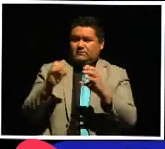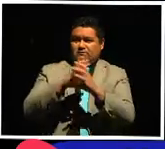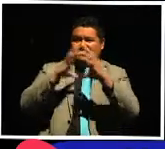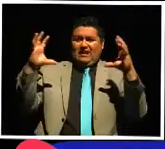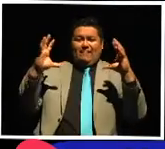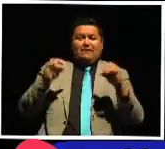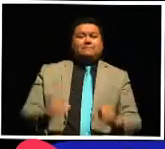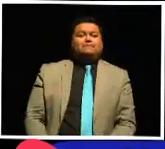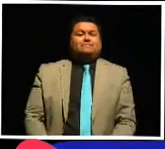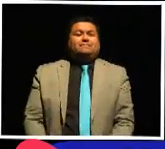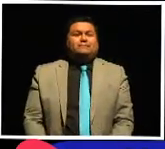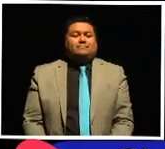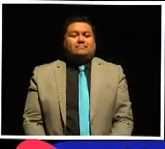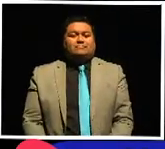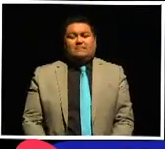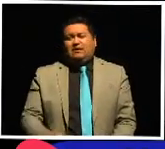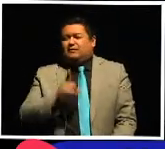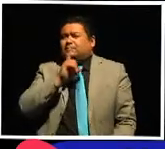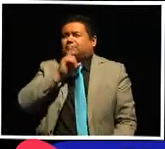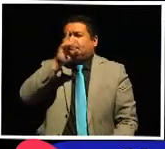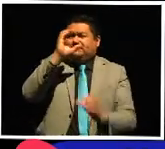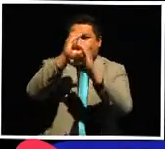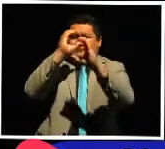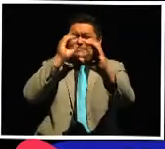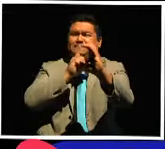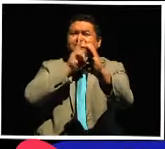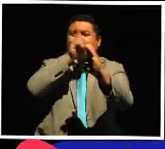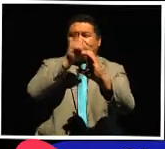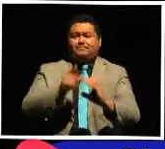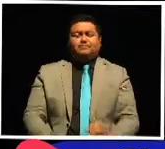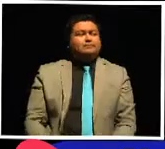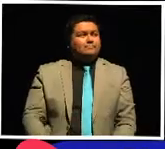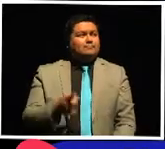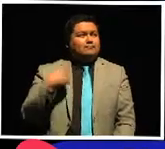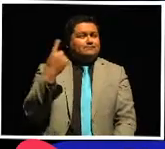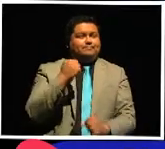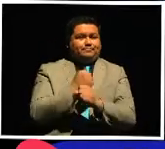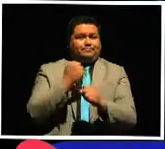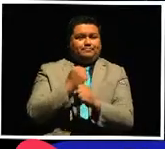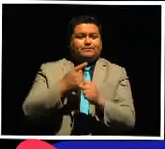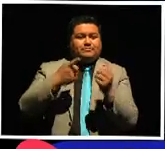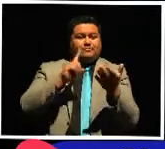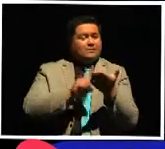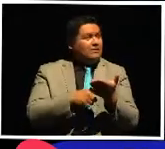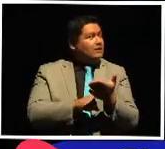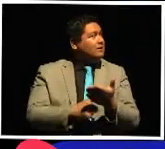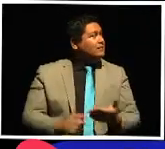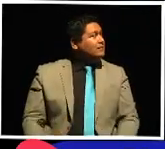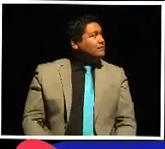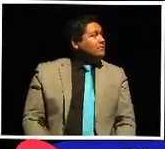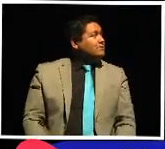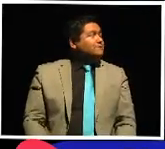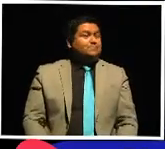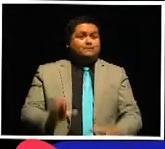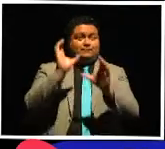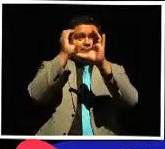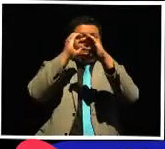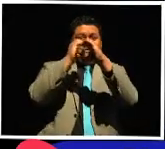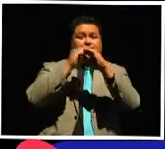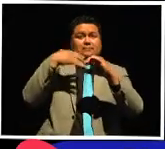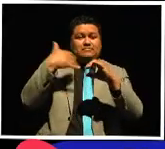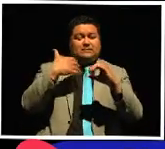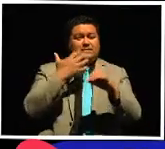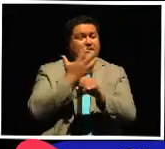virtual entonces tiene muy alta resolución. Entonces, por 10 años estuvimos trabajando en la parte de tecnología. Los telescopios ya